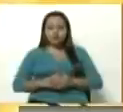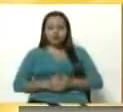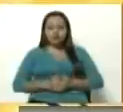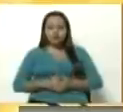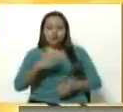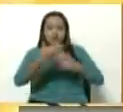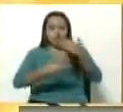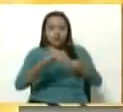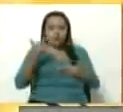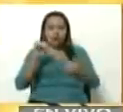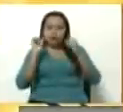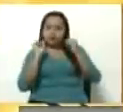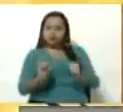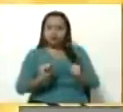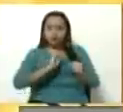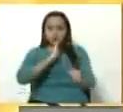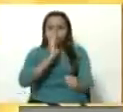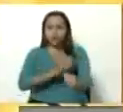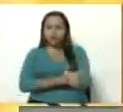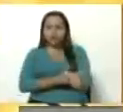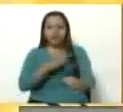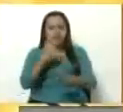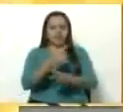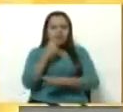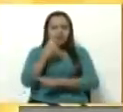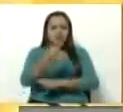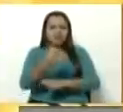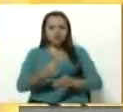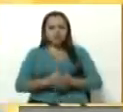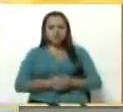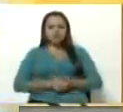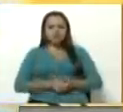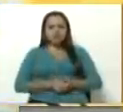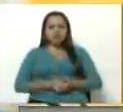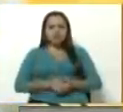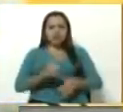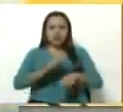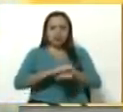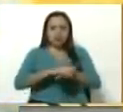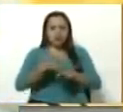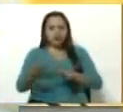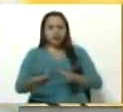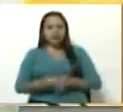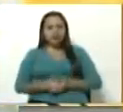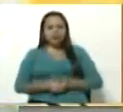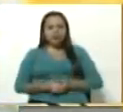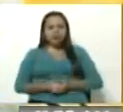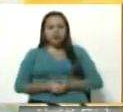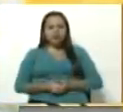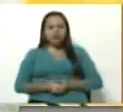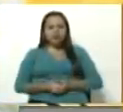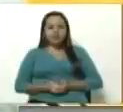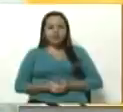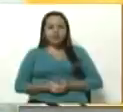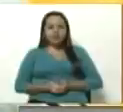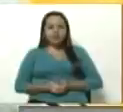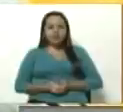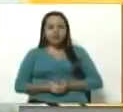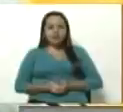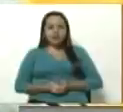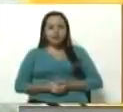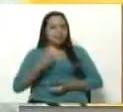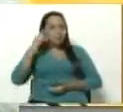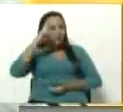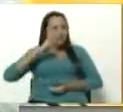en la resistencia plena, hay que decirlo, porque es una valoración